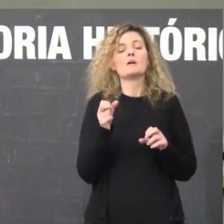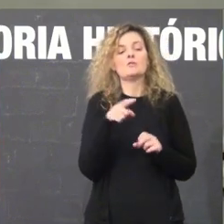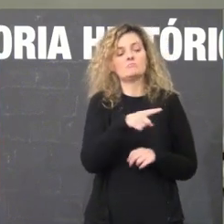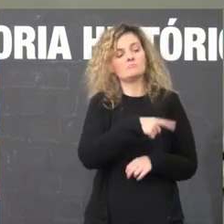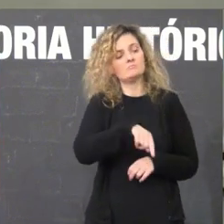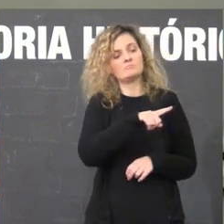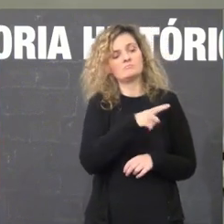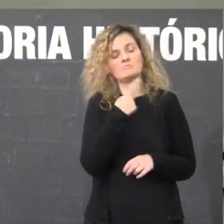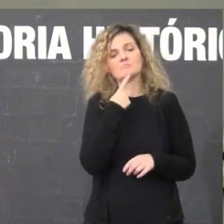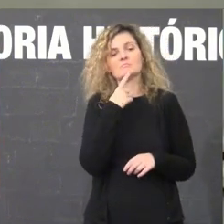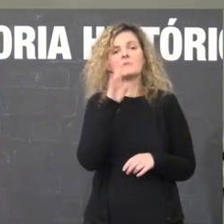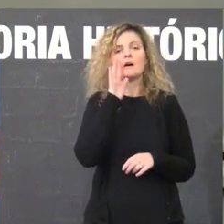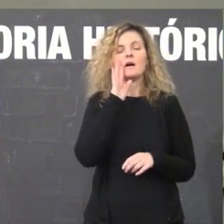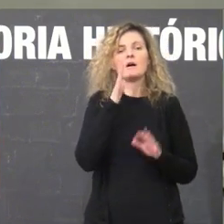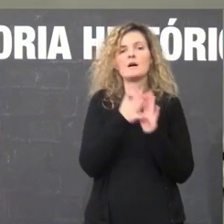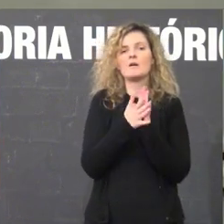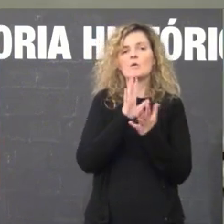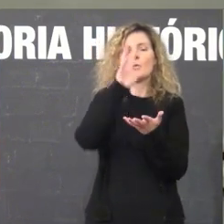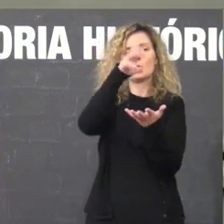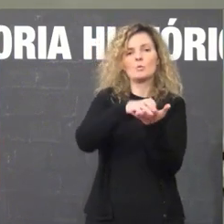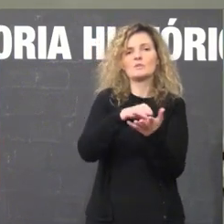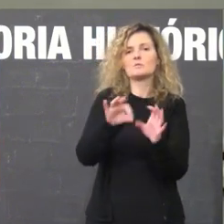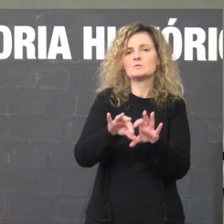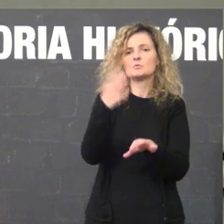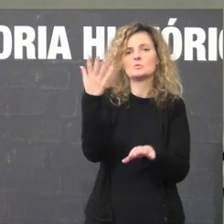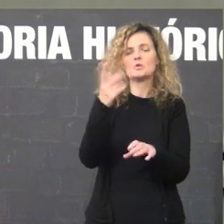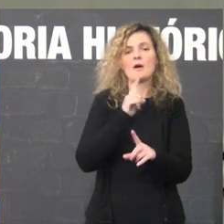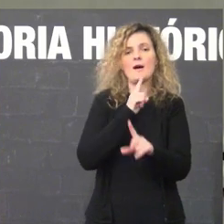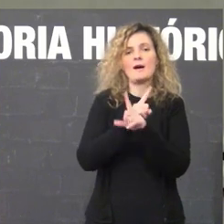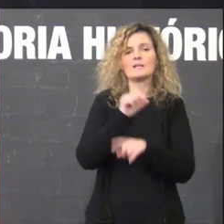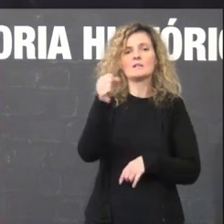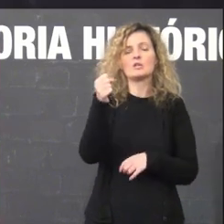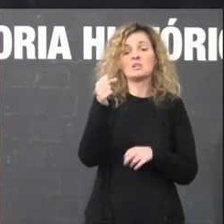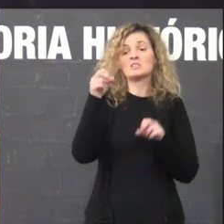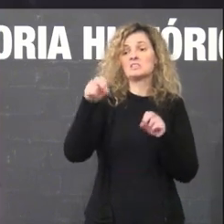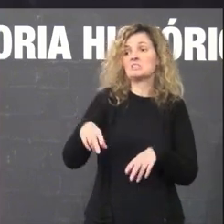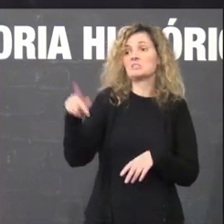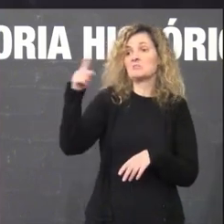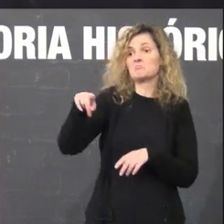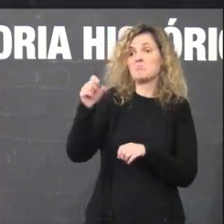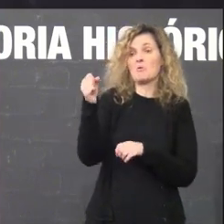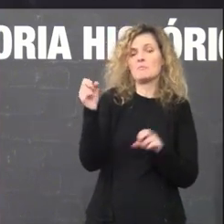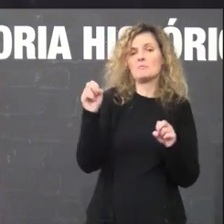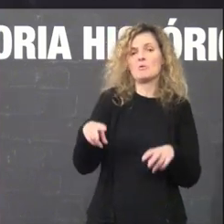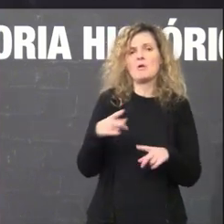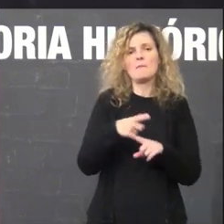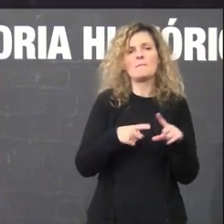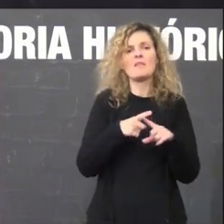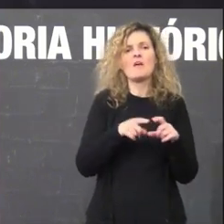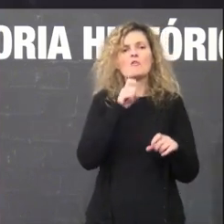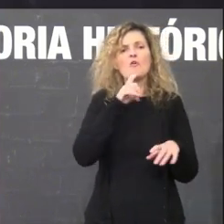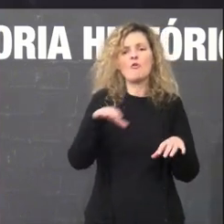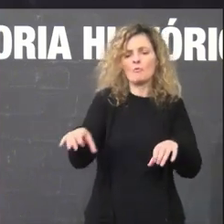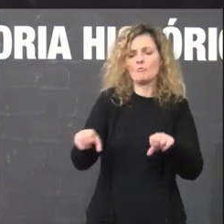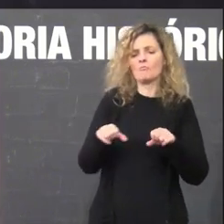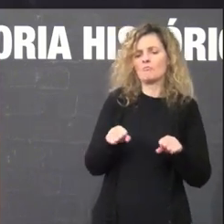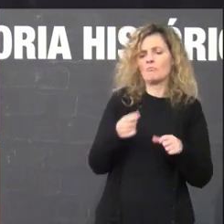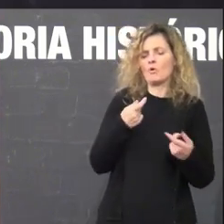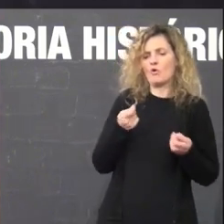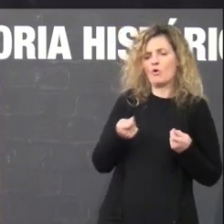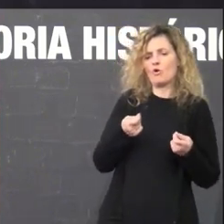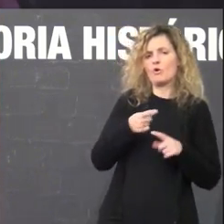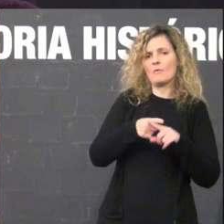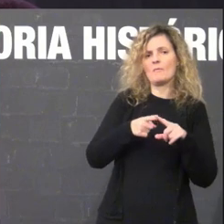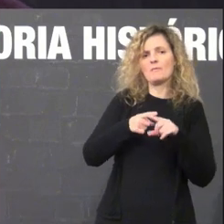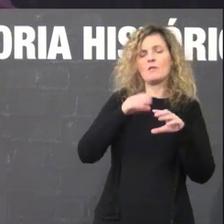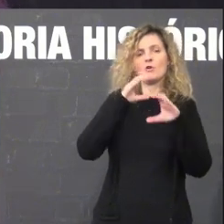han instituido una suerte de anticomunismo sin comunistas mediante todo ese monopolio de